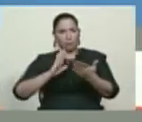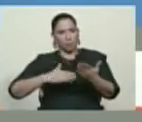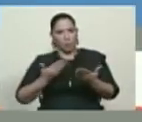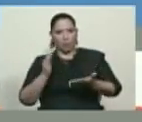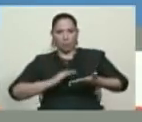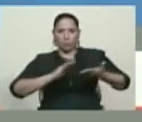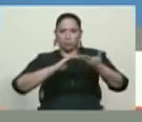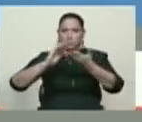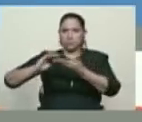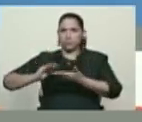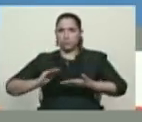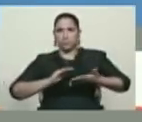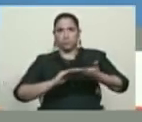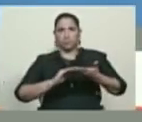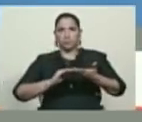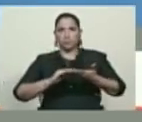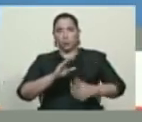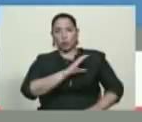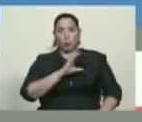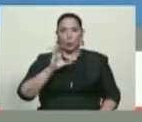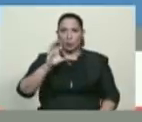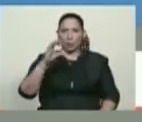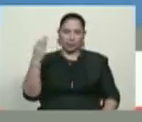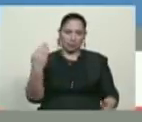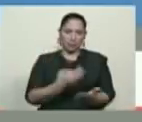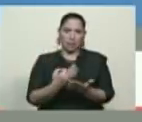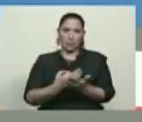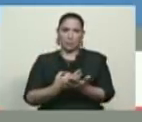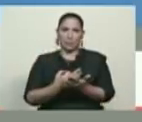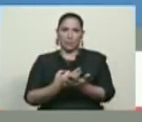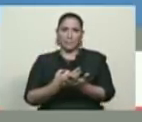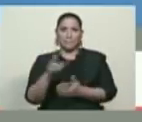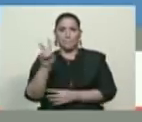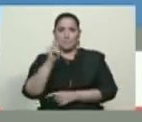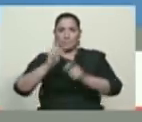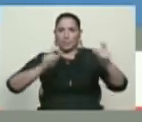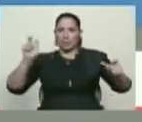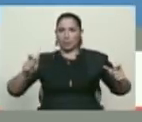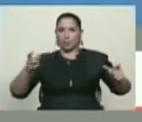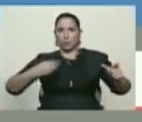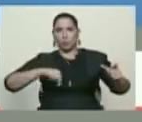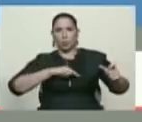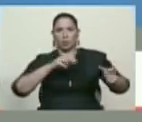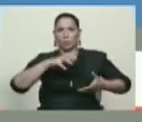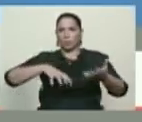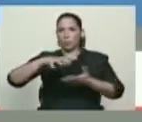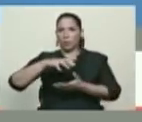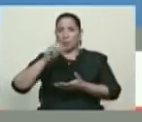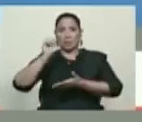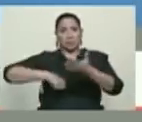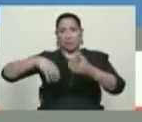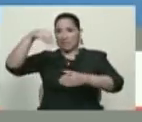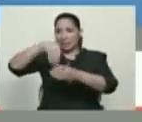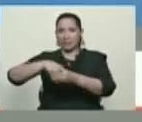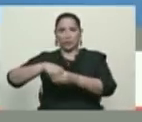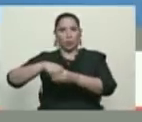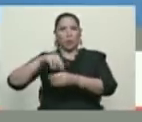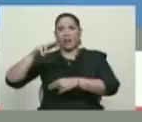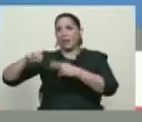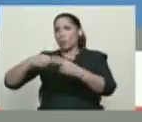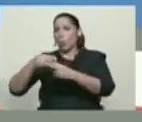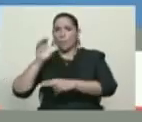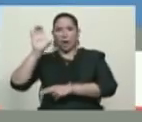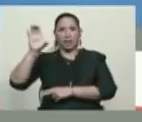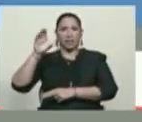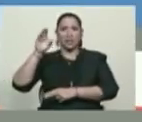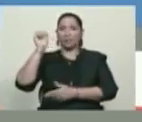resolver soberanamente y entre venezolanos y venezolanas nuestros asuntos, sin la intervención de ningún país, sin la